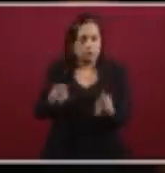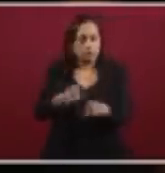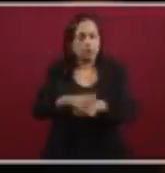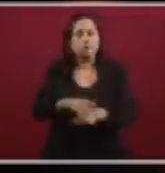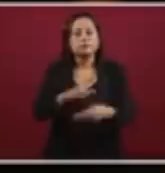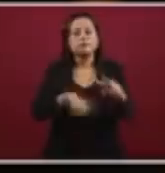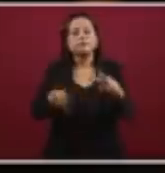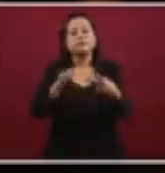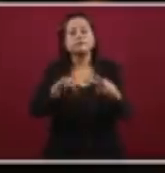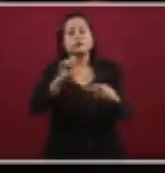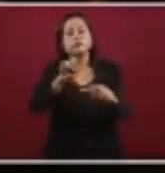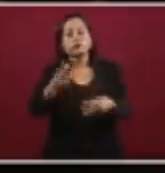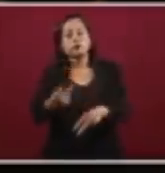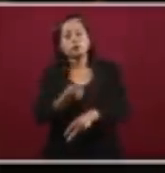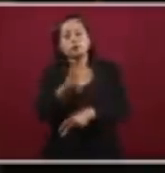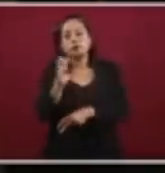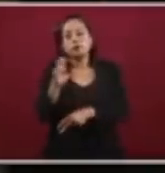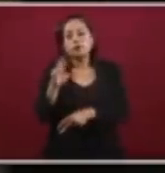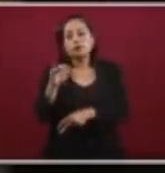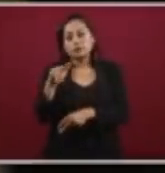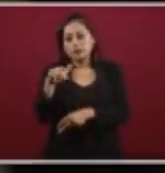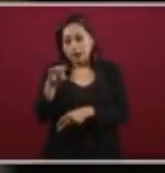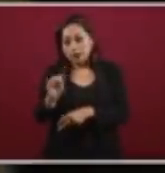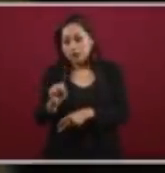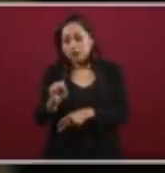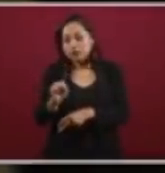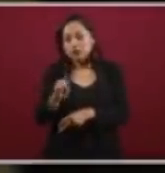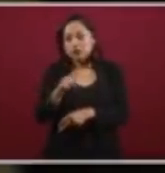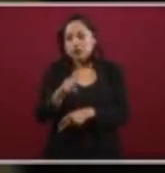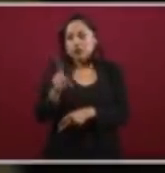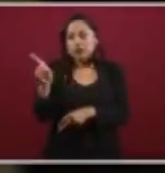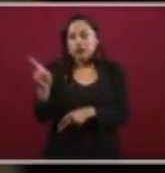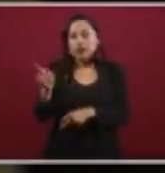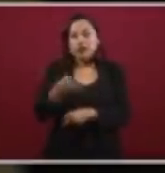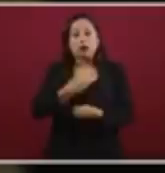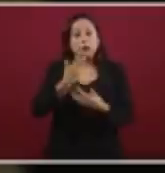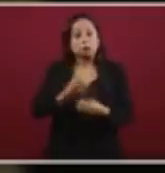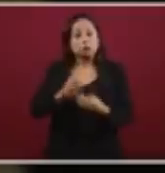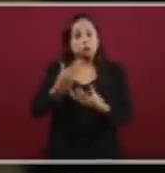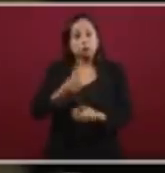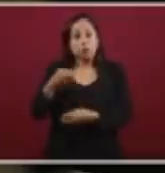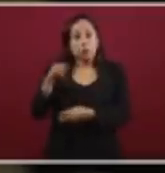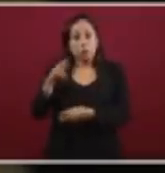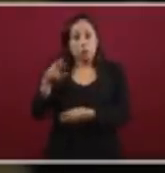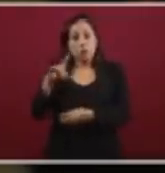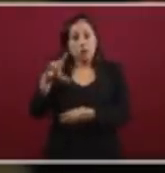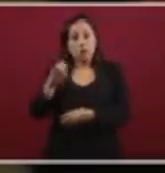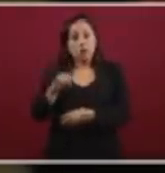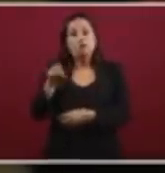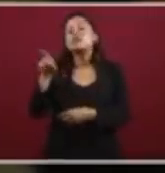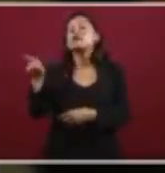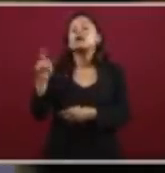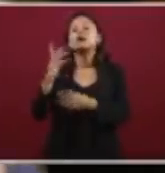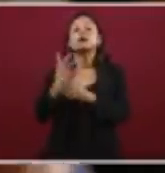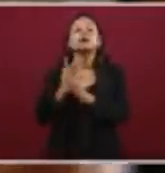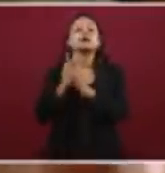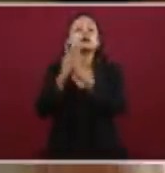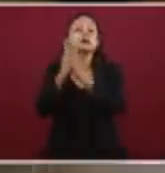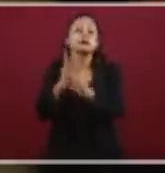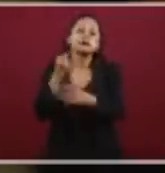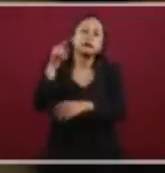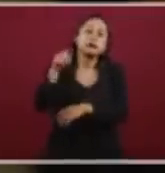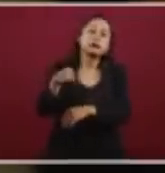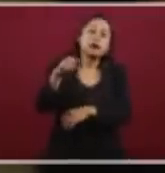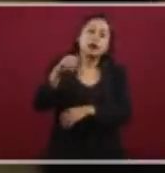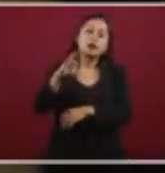alejandro encinas cómo toman estas declaraciones de murillo karam que insiste en que estuvieron en los estudiantes se incurra que allí